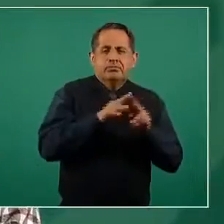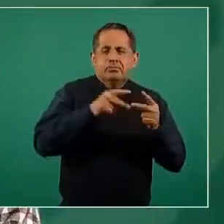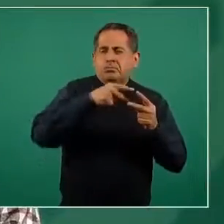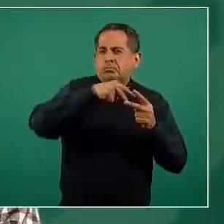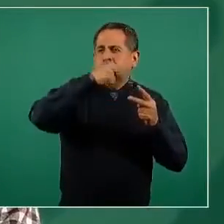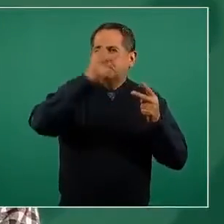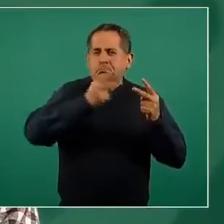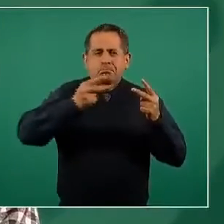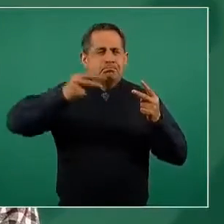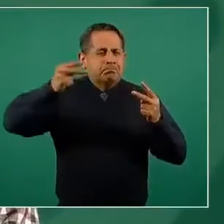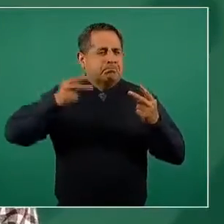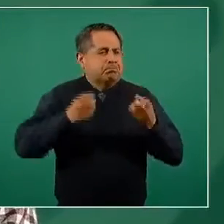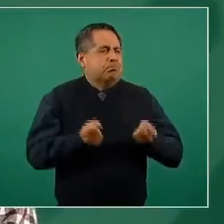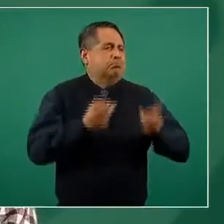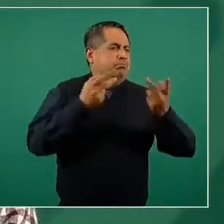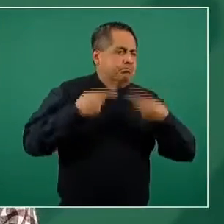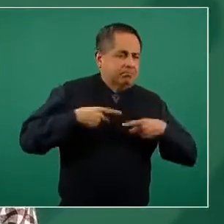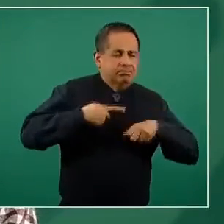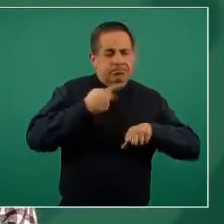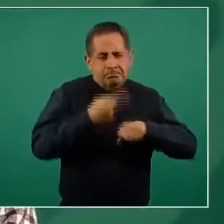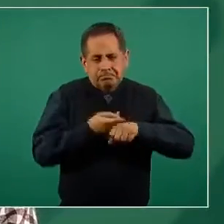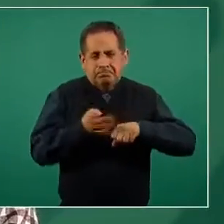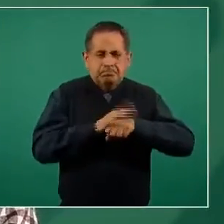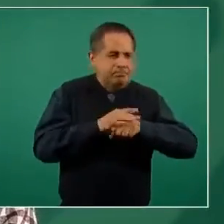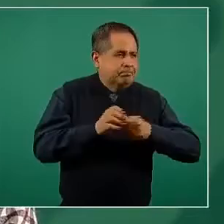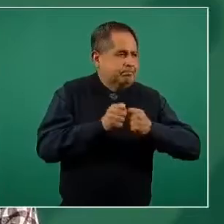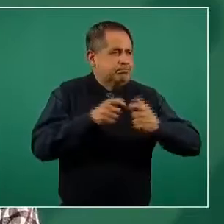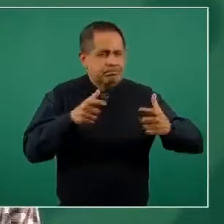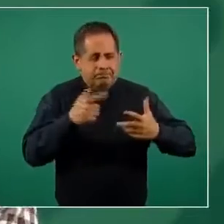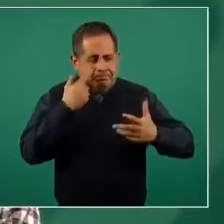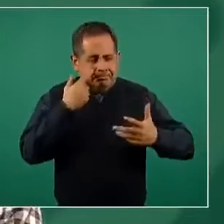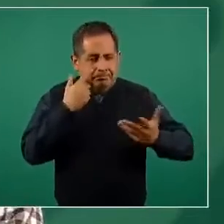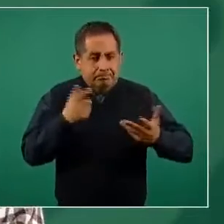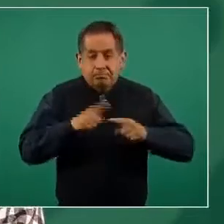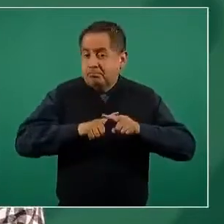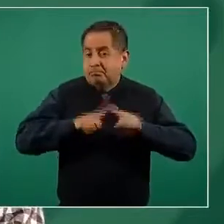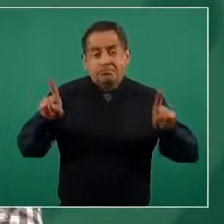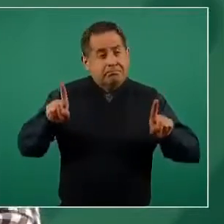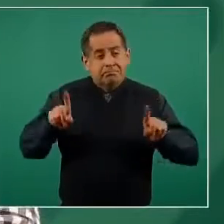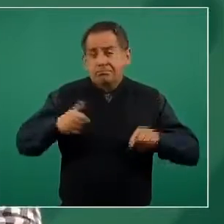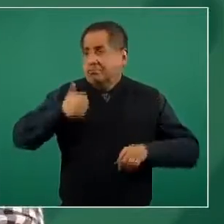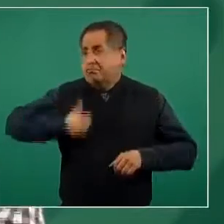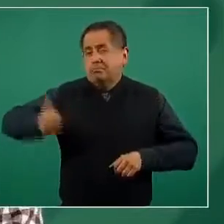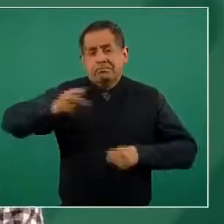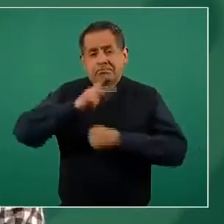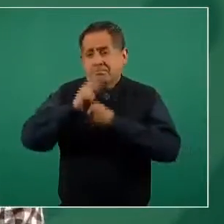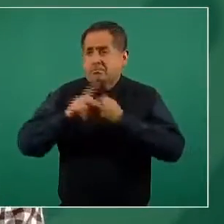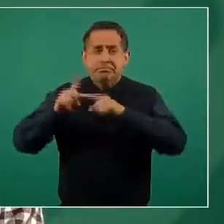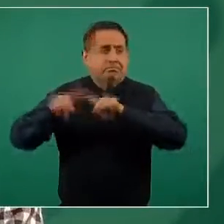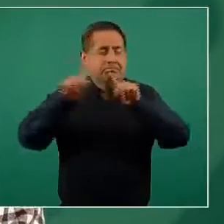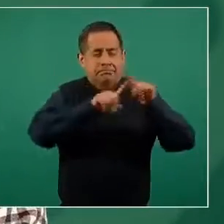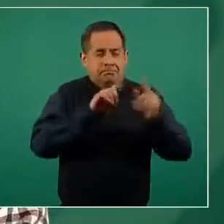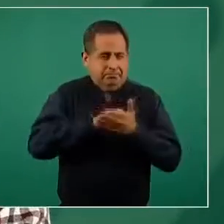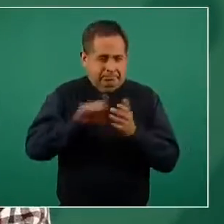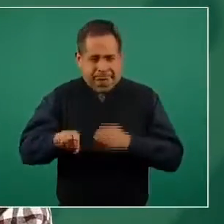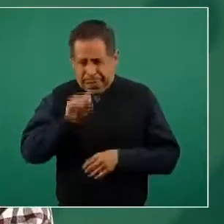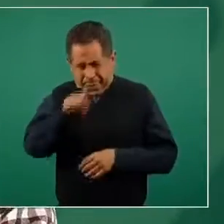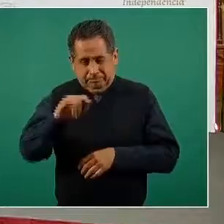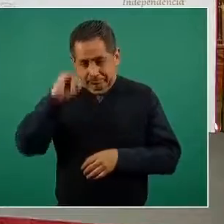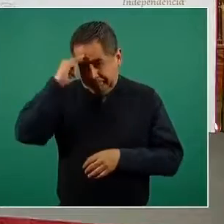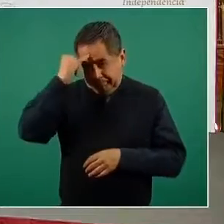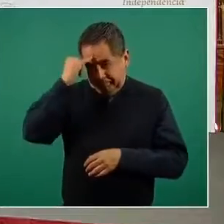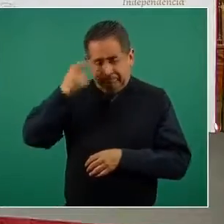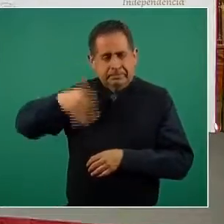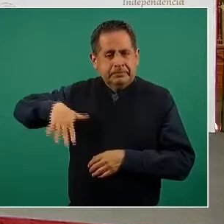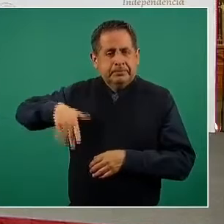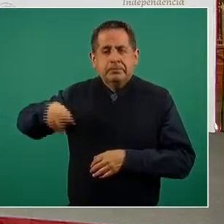de la epidemia son diferentes. Vuelvo al ejemplo de India, que hace rato, hace